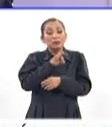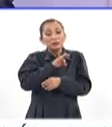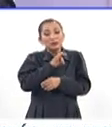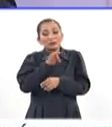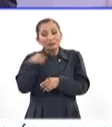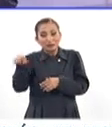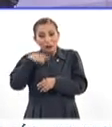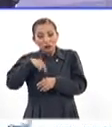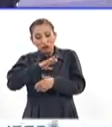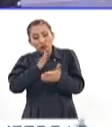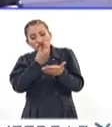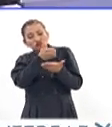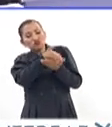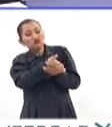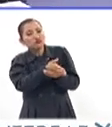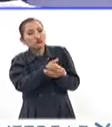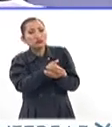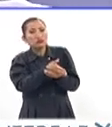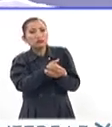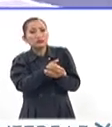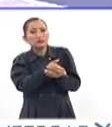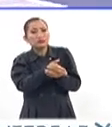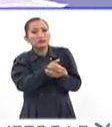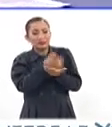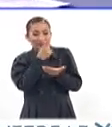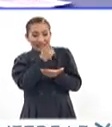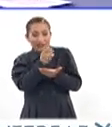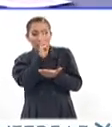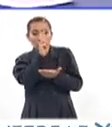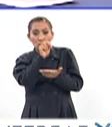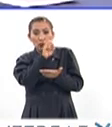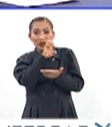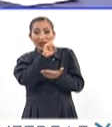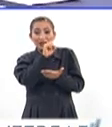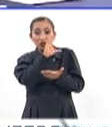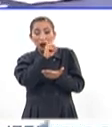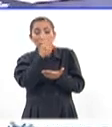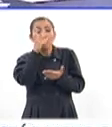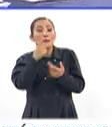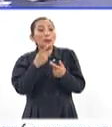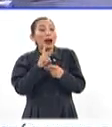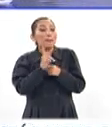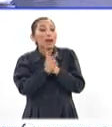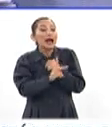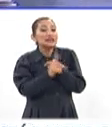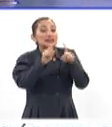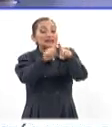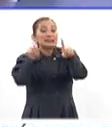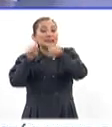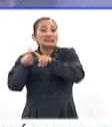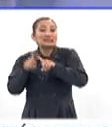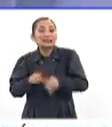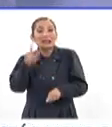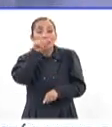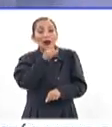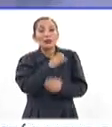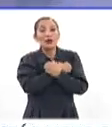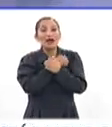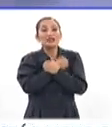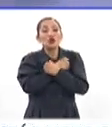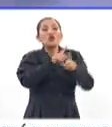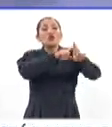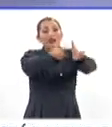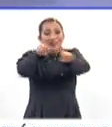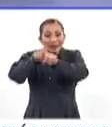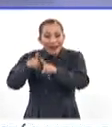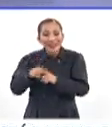podamos entrar a lo que marca la UNESCO para un país plurilingüe, una educación